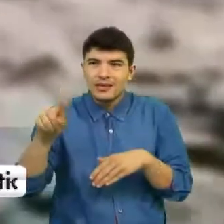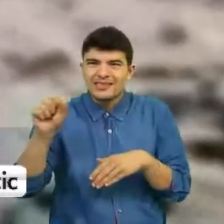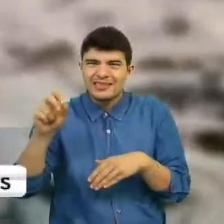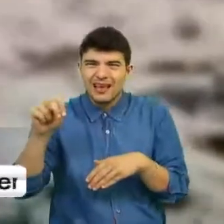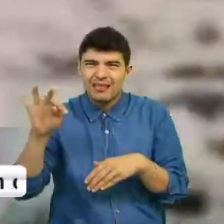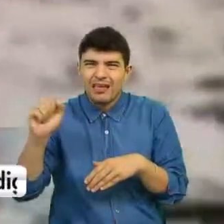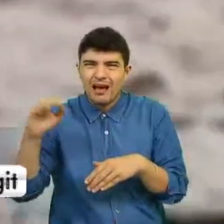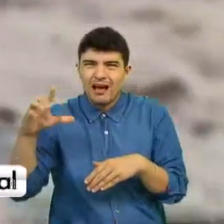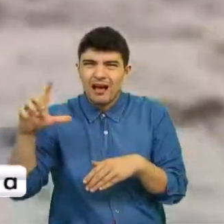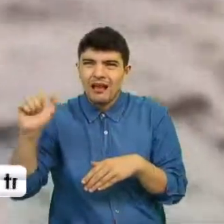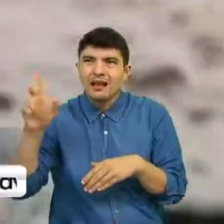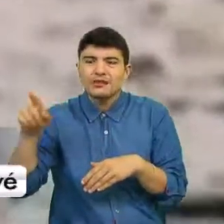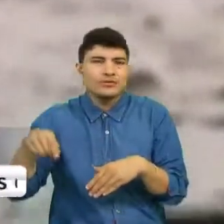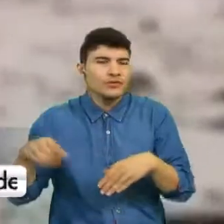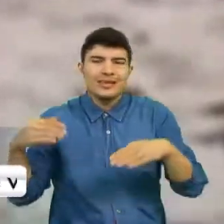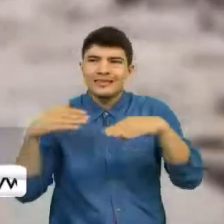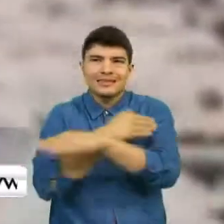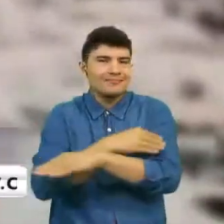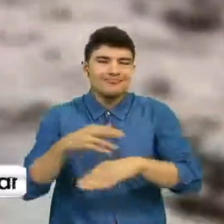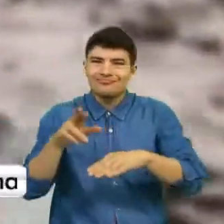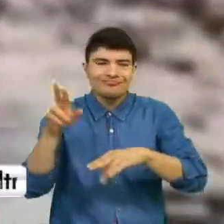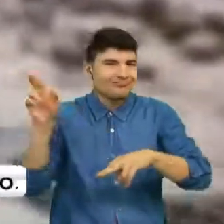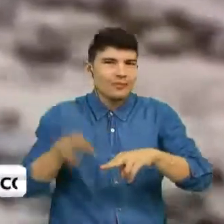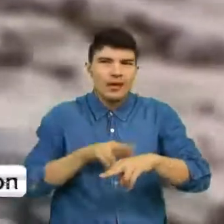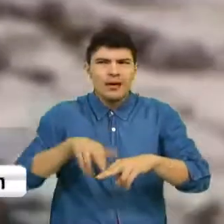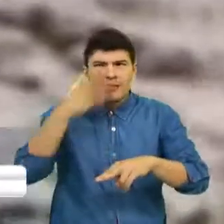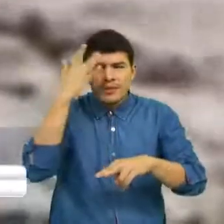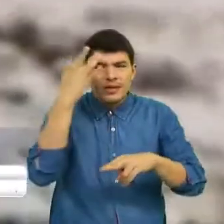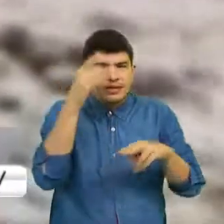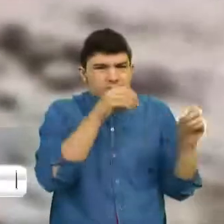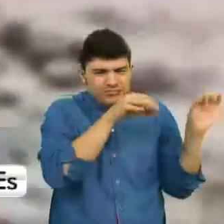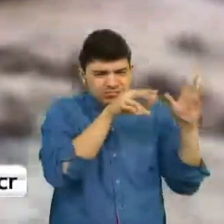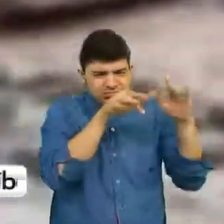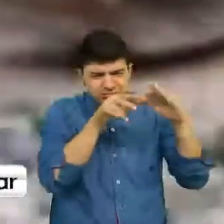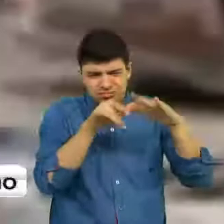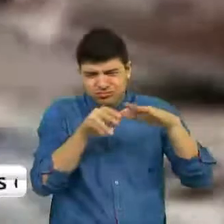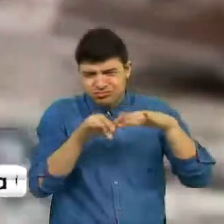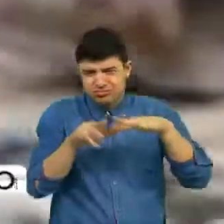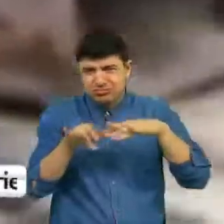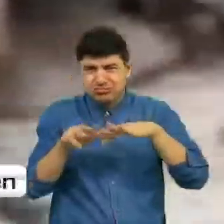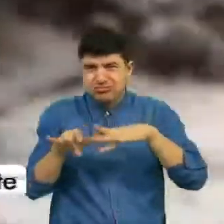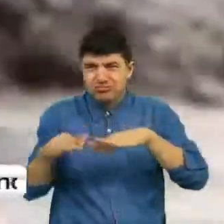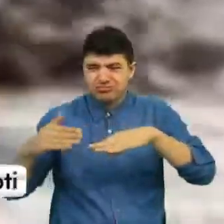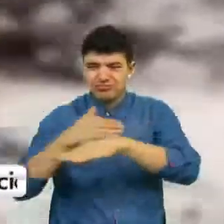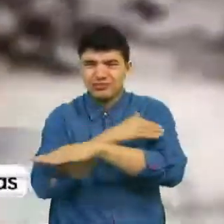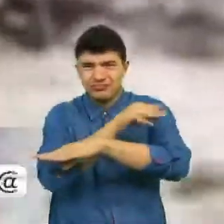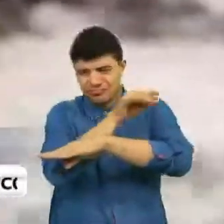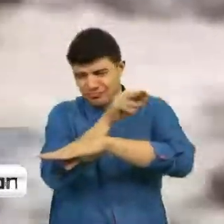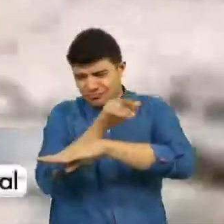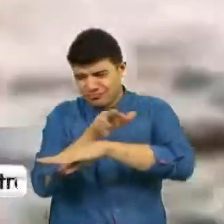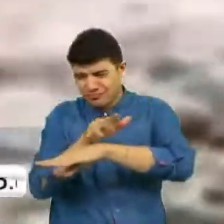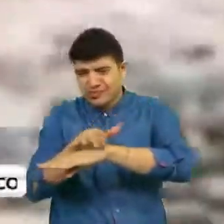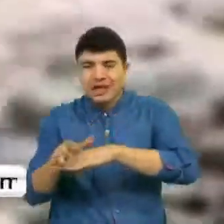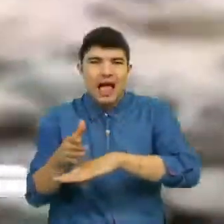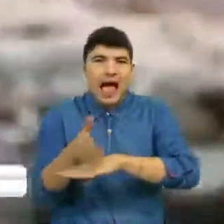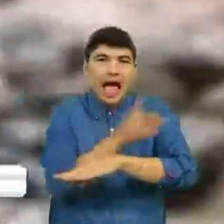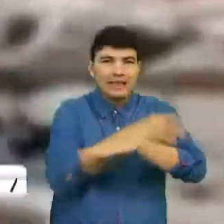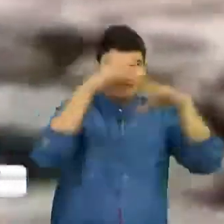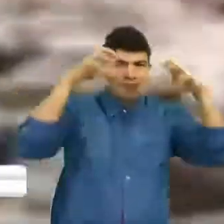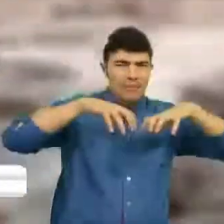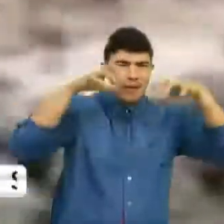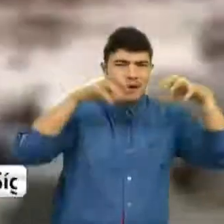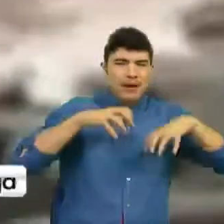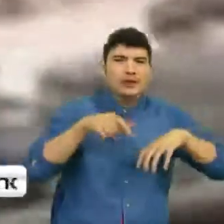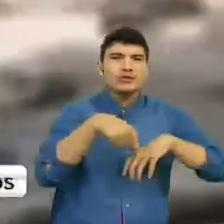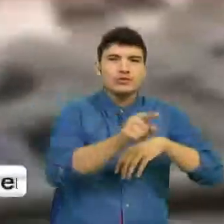Clara, se encuentra con cierre total, esto debido a un deslizamiento de tierra sobre la carretera generado por las fuertes lluvias que se han presentado en las últimas